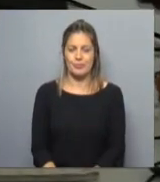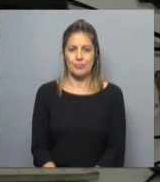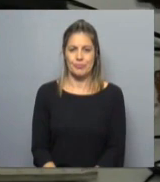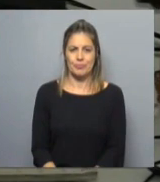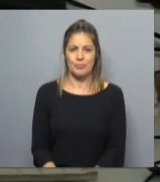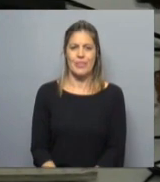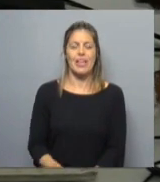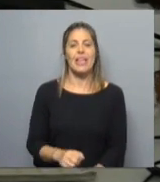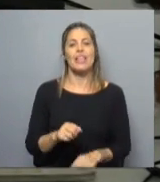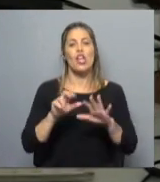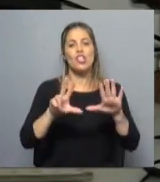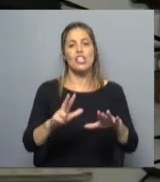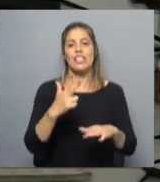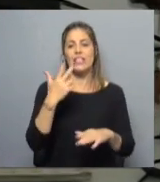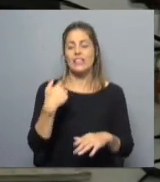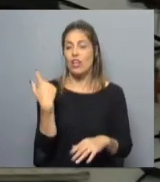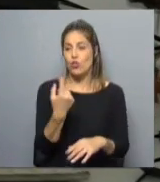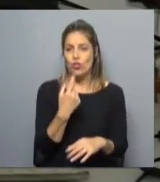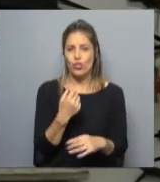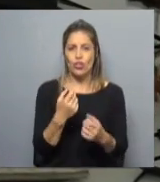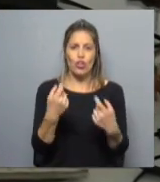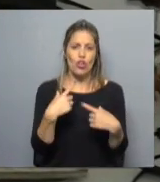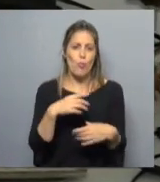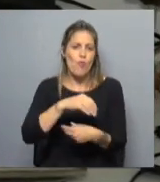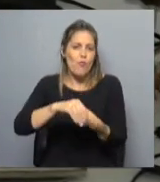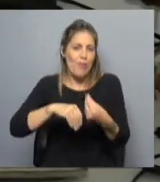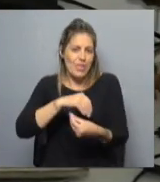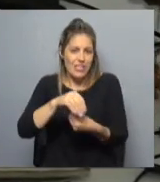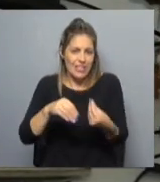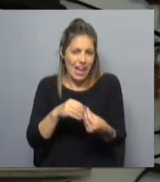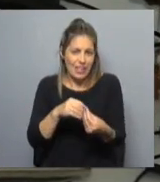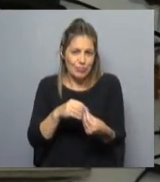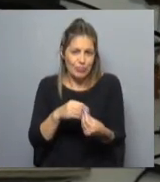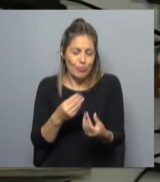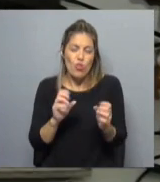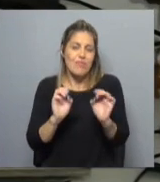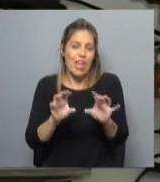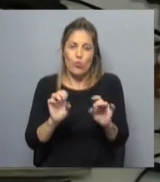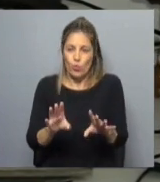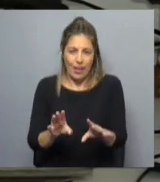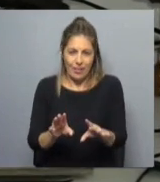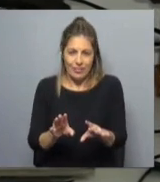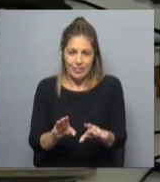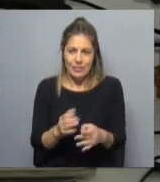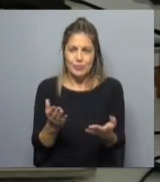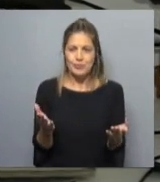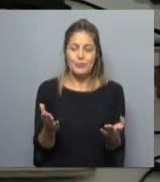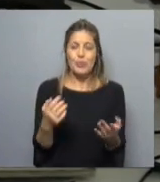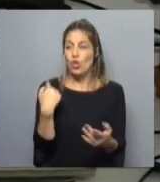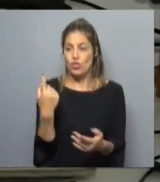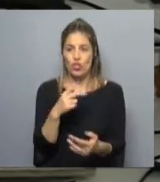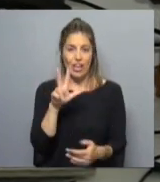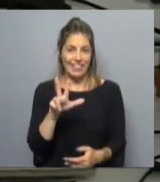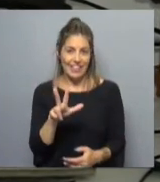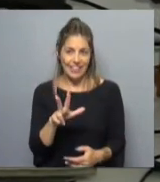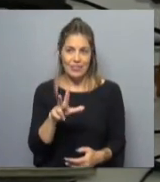En el 83 a nosotros nos resultó una cosa muy familiar, muy familiar o muy natural. Muy natural. Nosotros las